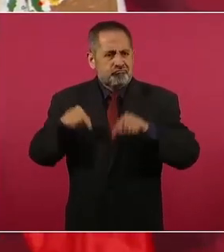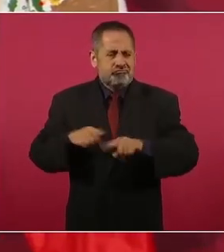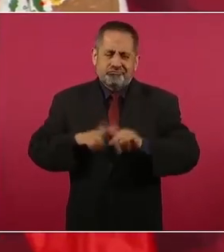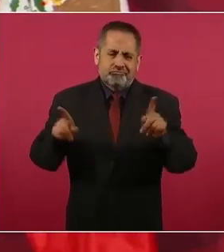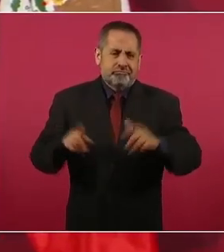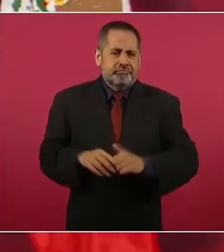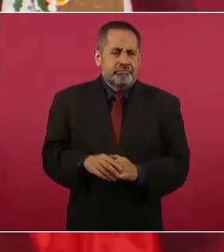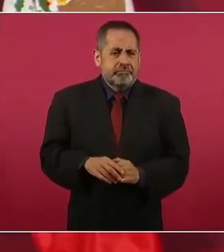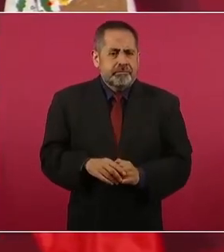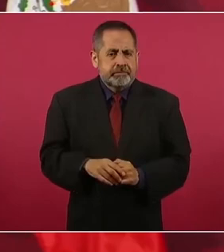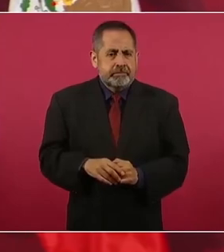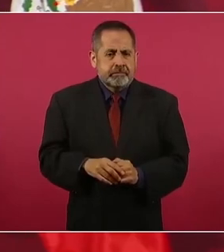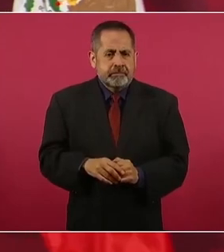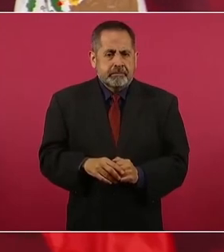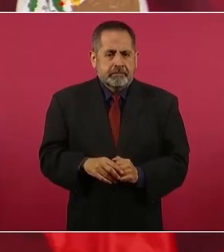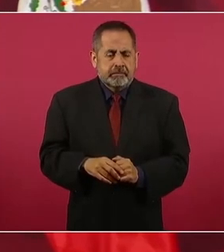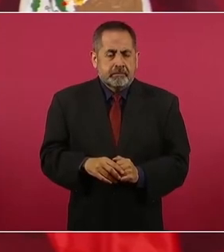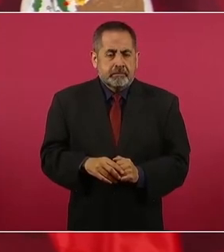hay